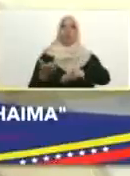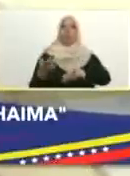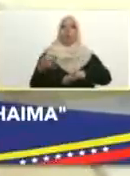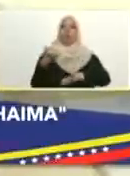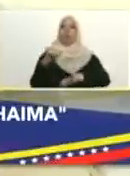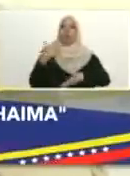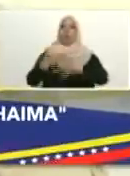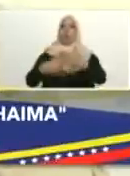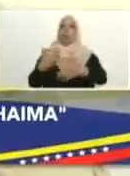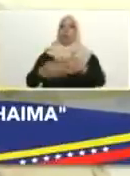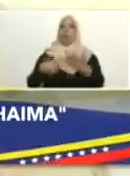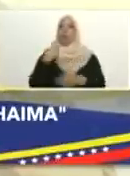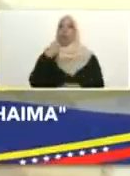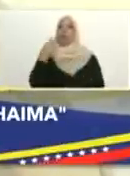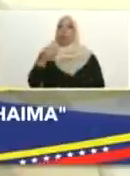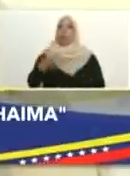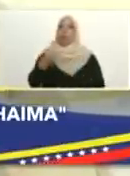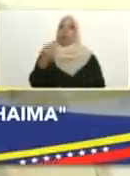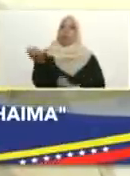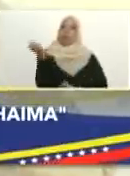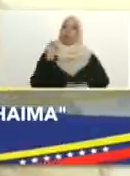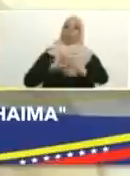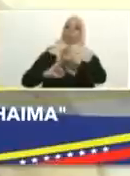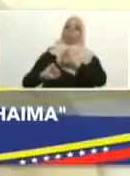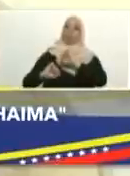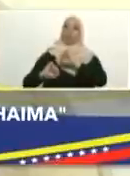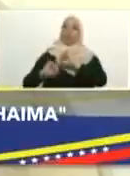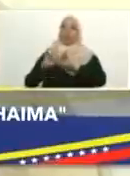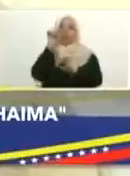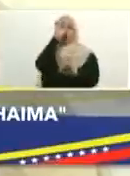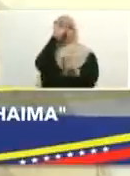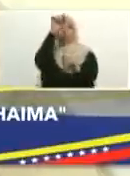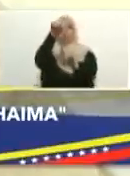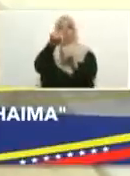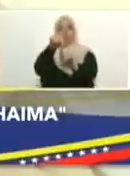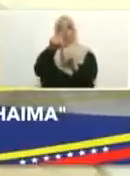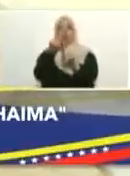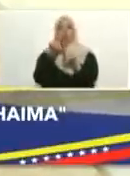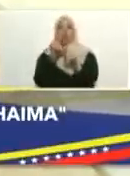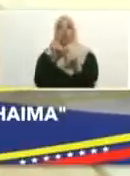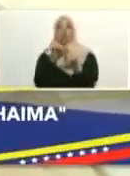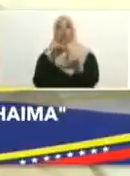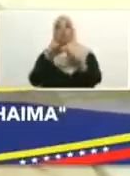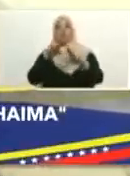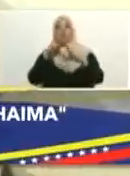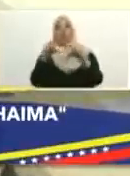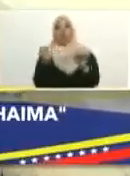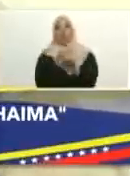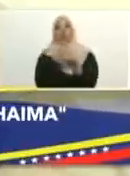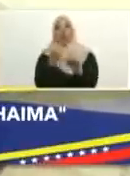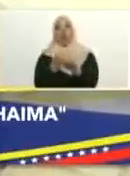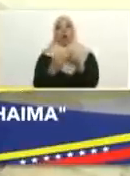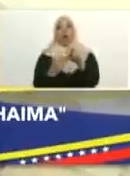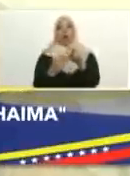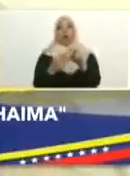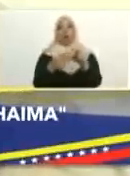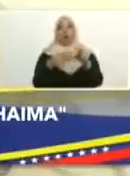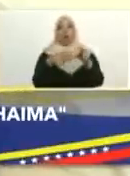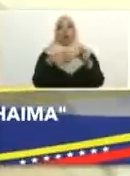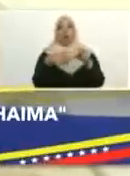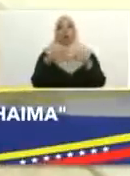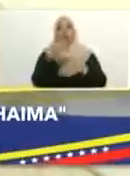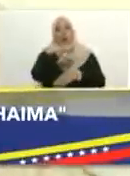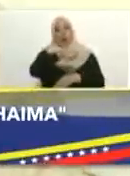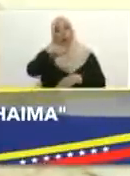que damos, y además apuntando en cada paso a construir el estado de